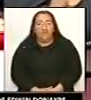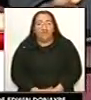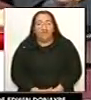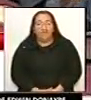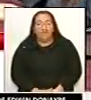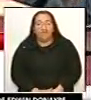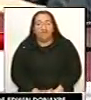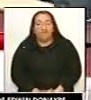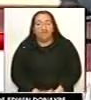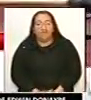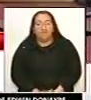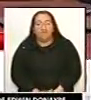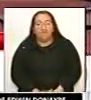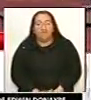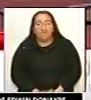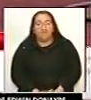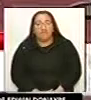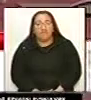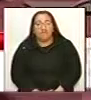que permite